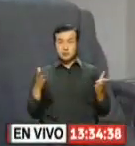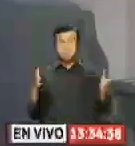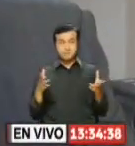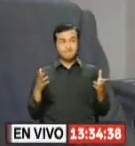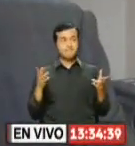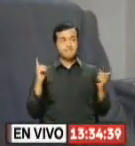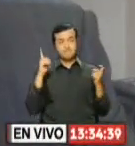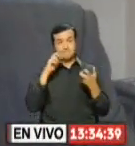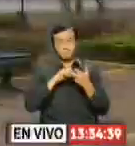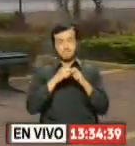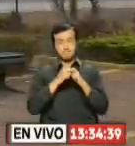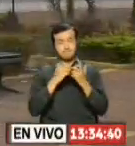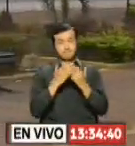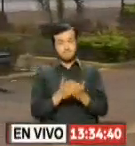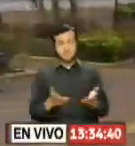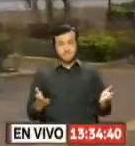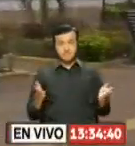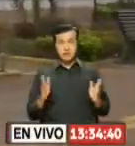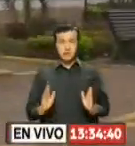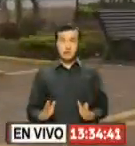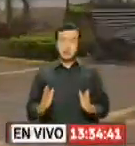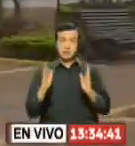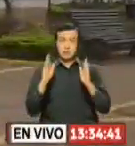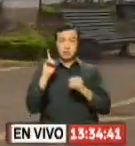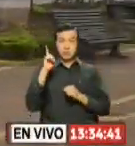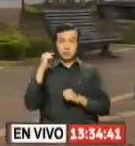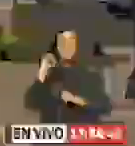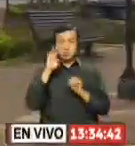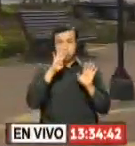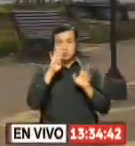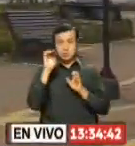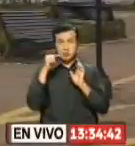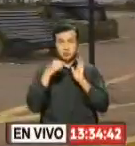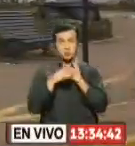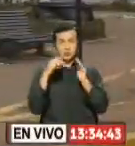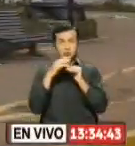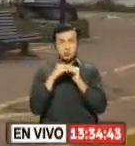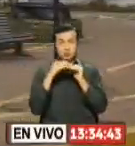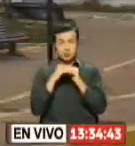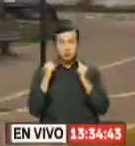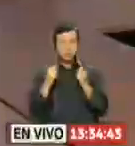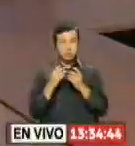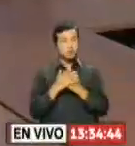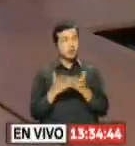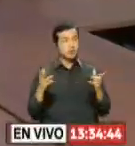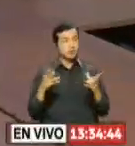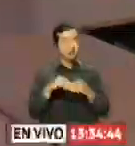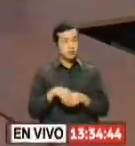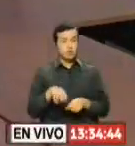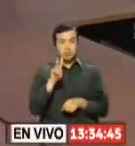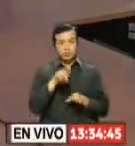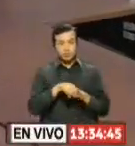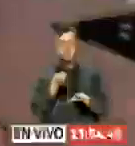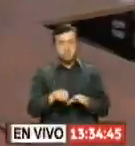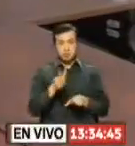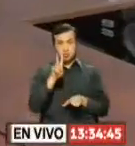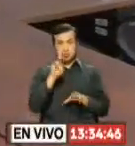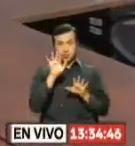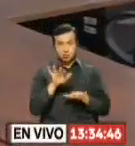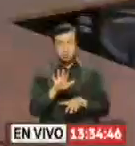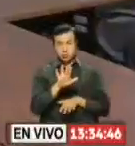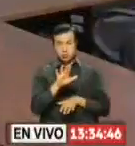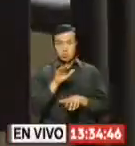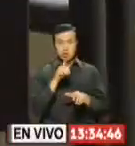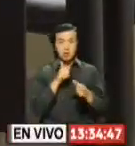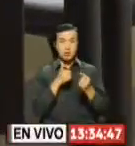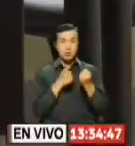se dificulta eso. El edificio, de $1.900.000 de inversión, acoge a dos jueces, dos secretarios y sus